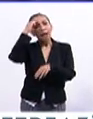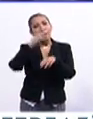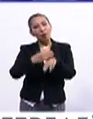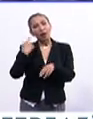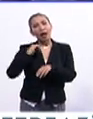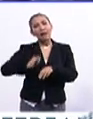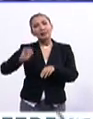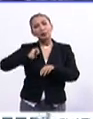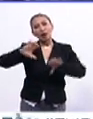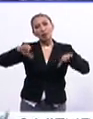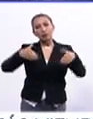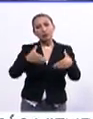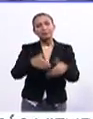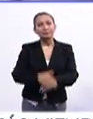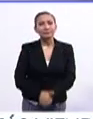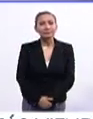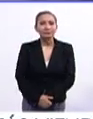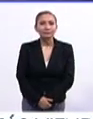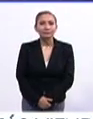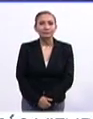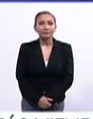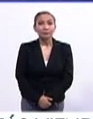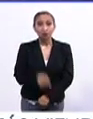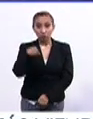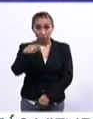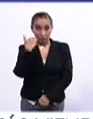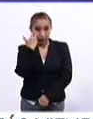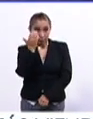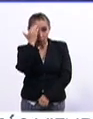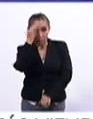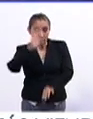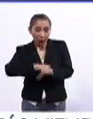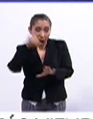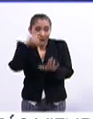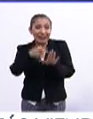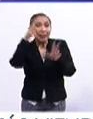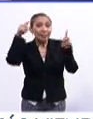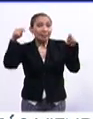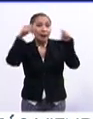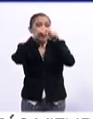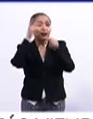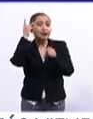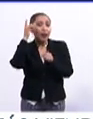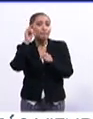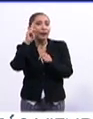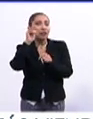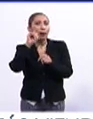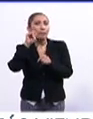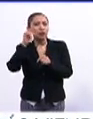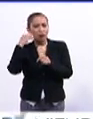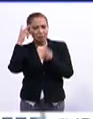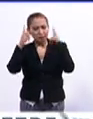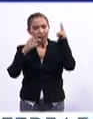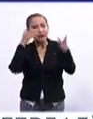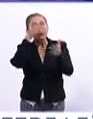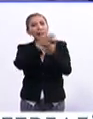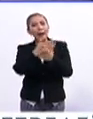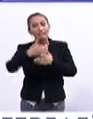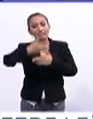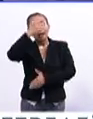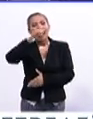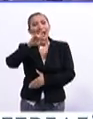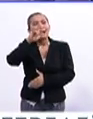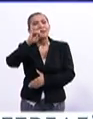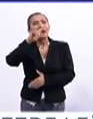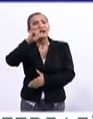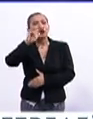memoria de su antigua comunidad. Si deseas conocer más sobre el templo de San Pedro Apóstol, te invito a visitarlo en la presa de